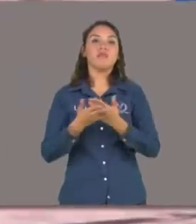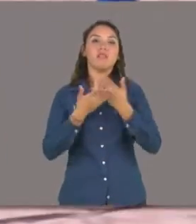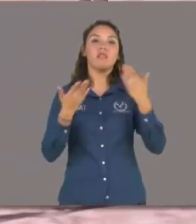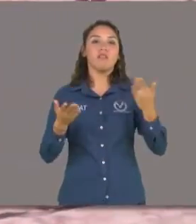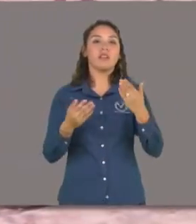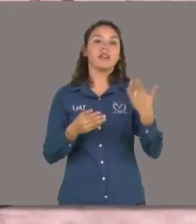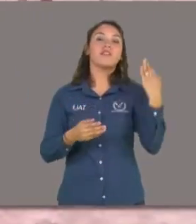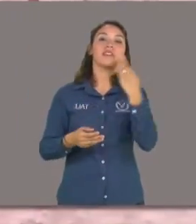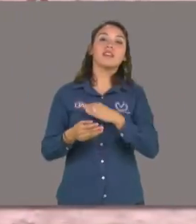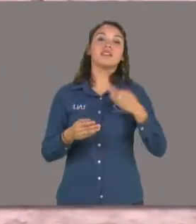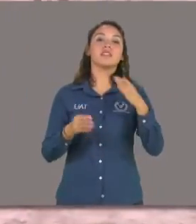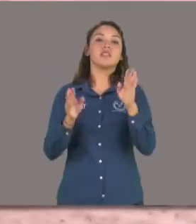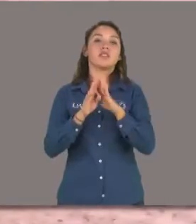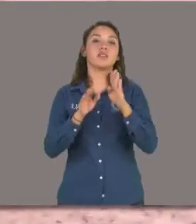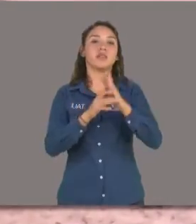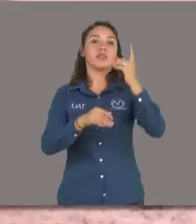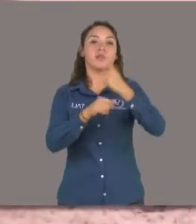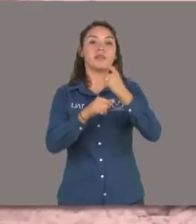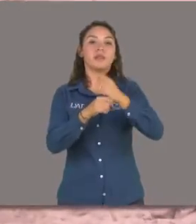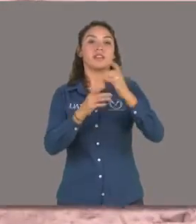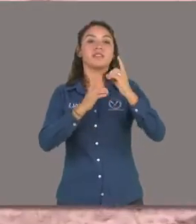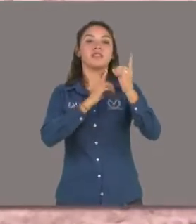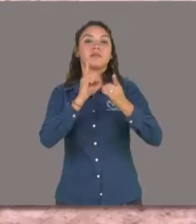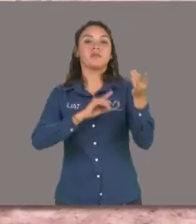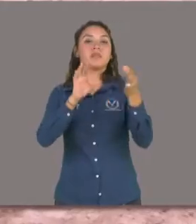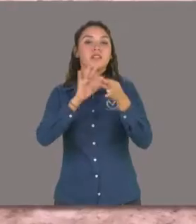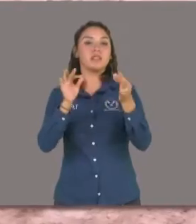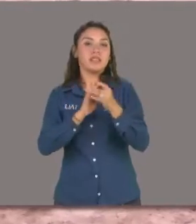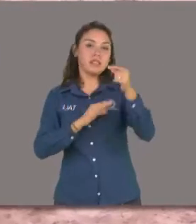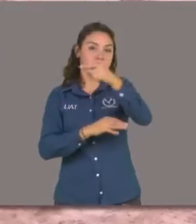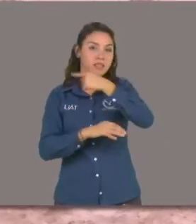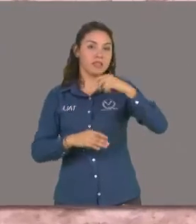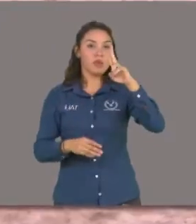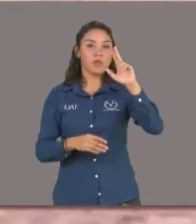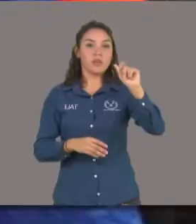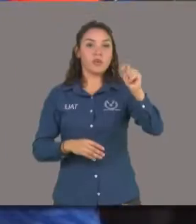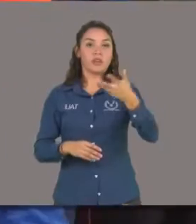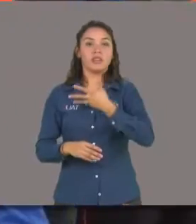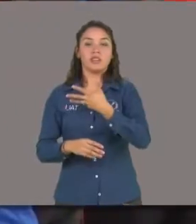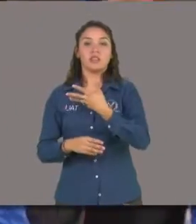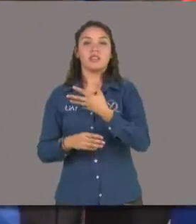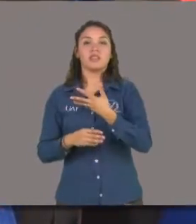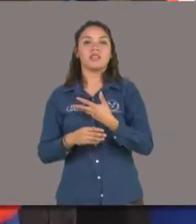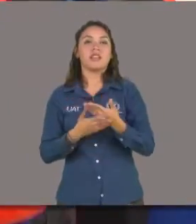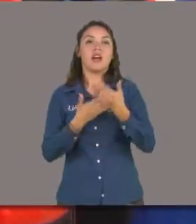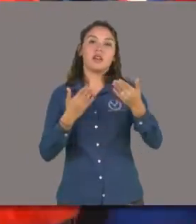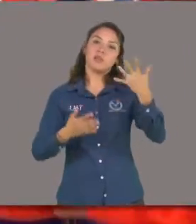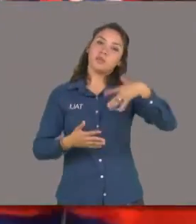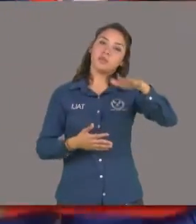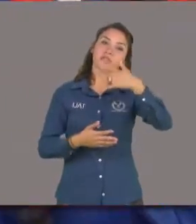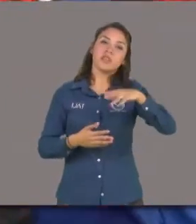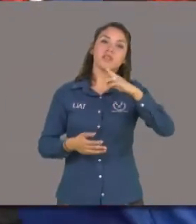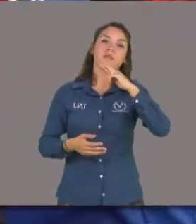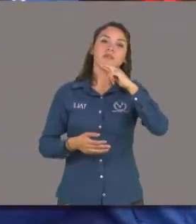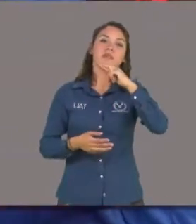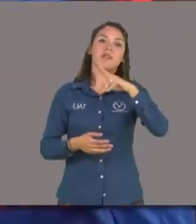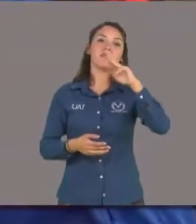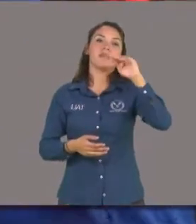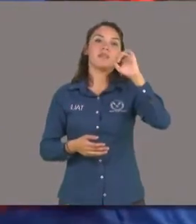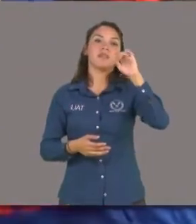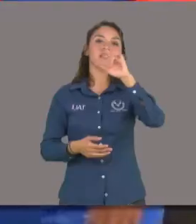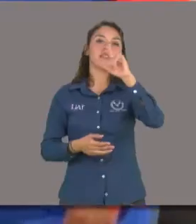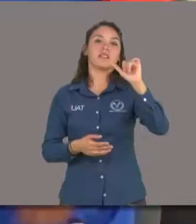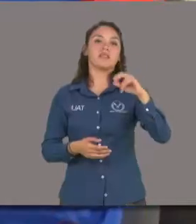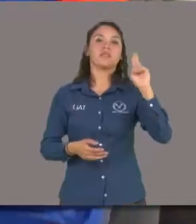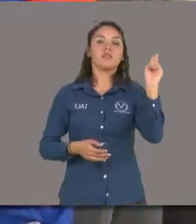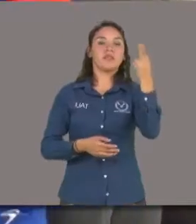béisbol, básquetbol, fútbol sóccer, tochito, tenis de mesa, softball y tenis. Otra gran celebración sin dudarlo donde exponemos al gran